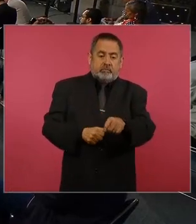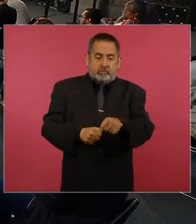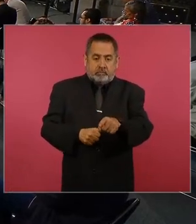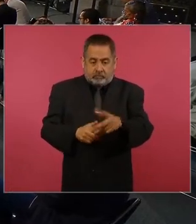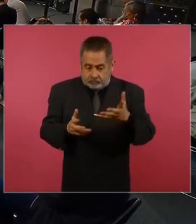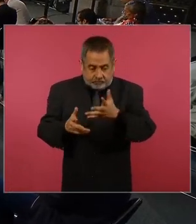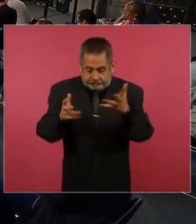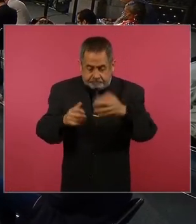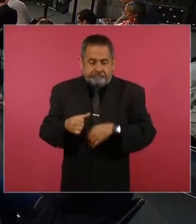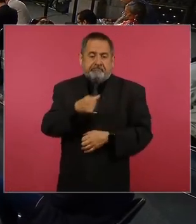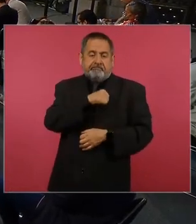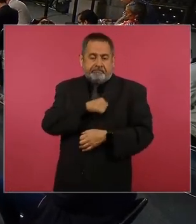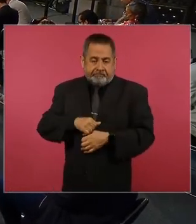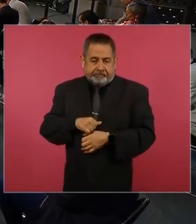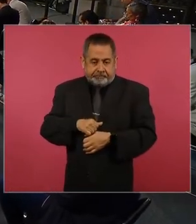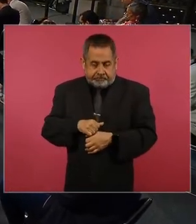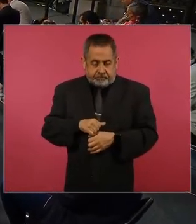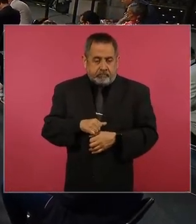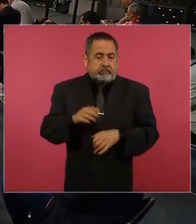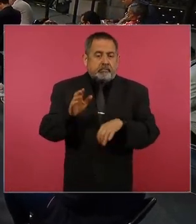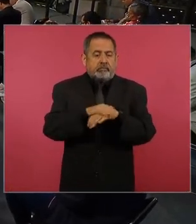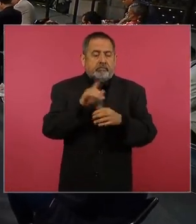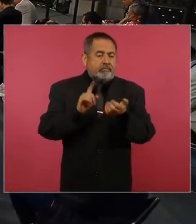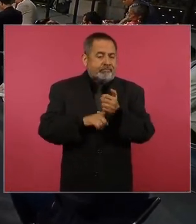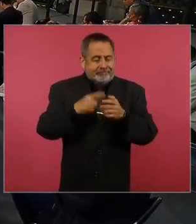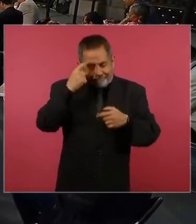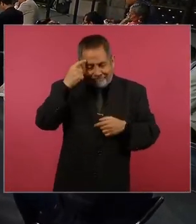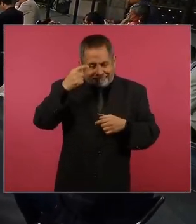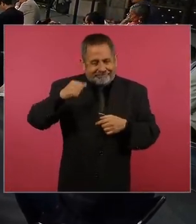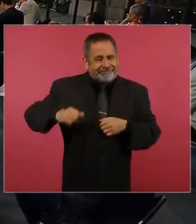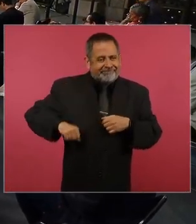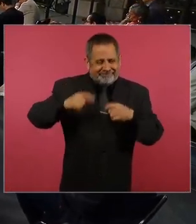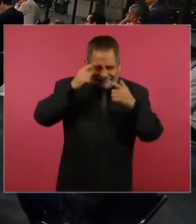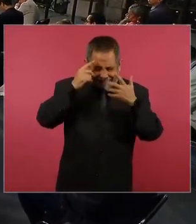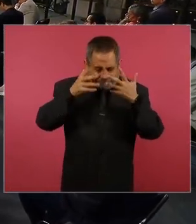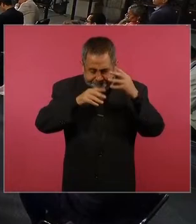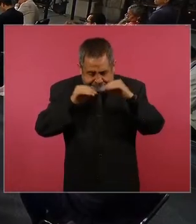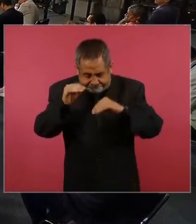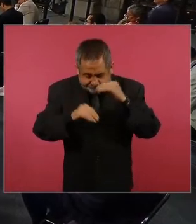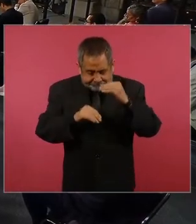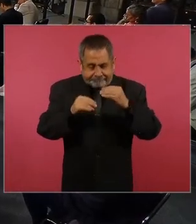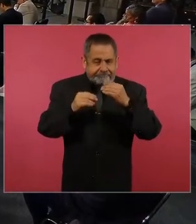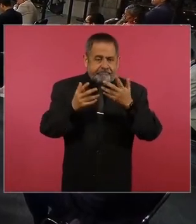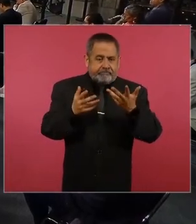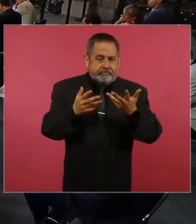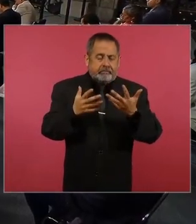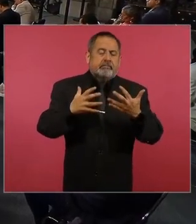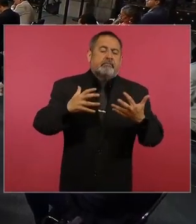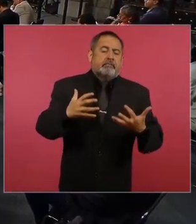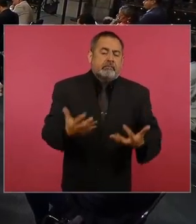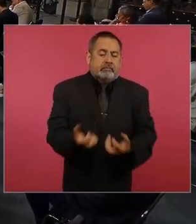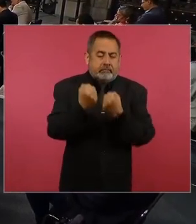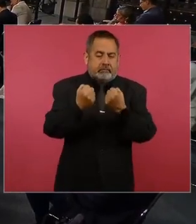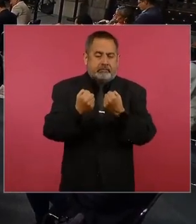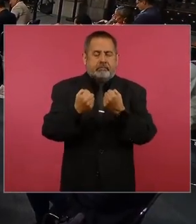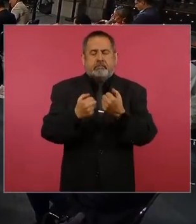operó por un derrame y se le salvó la vida.